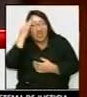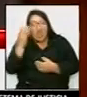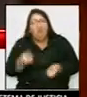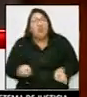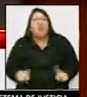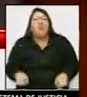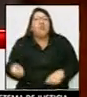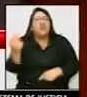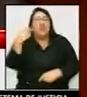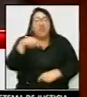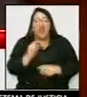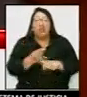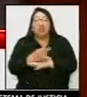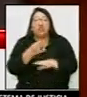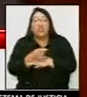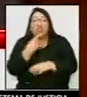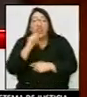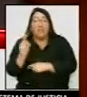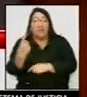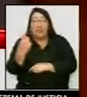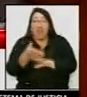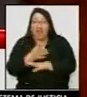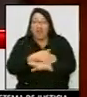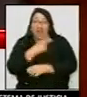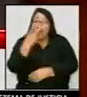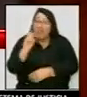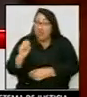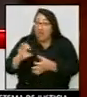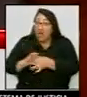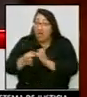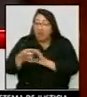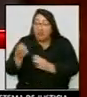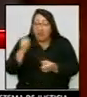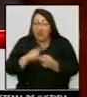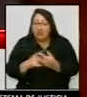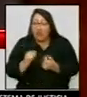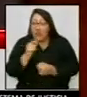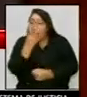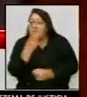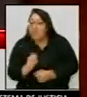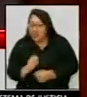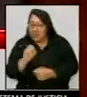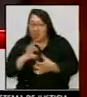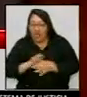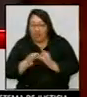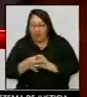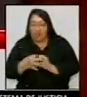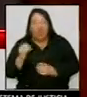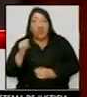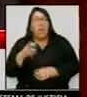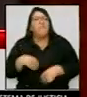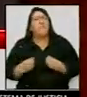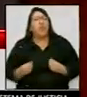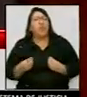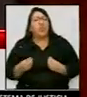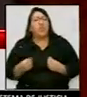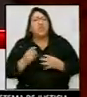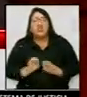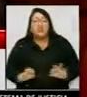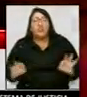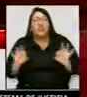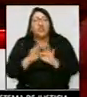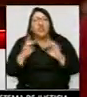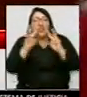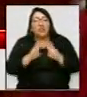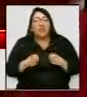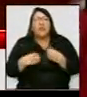llegó la acusación? La primera, el 20 de agosto, colegas. El 20 de agosto. ¿Y por qué era fundamental